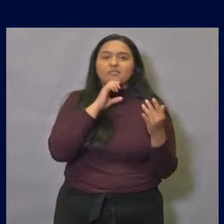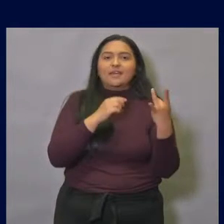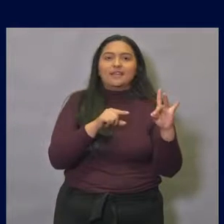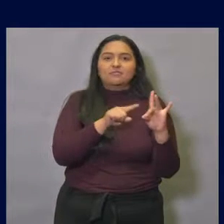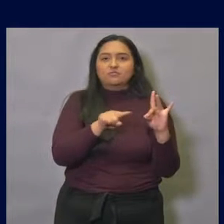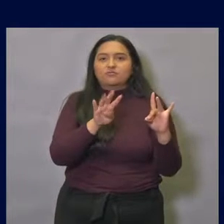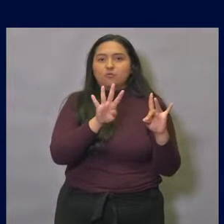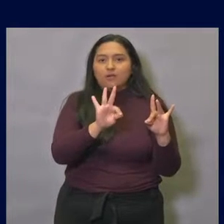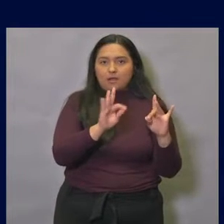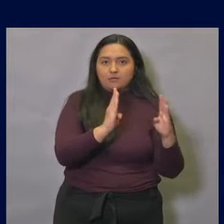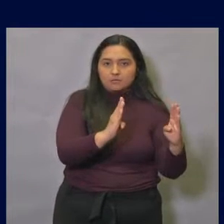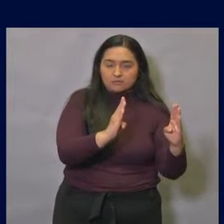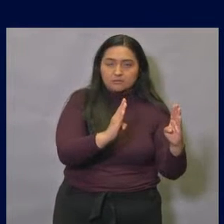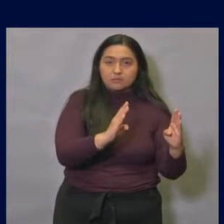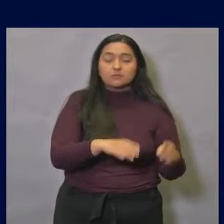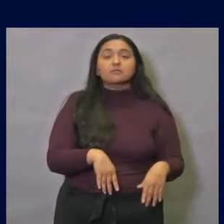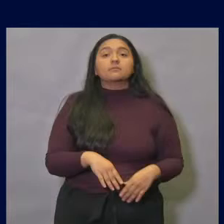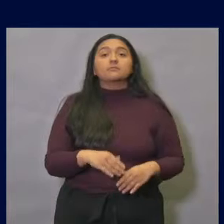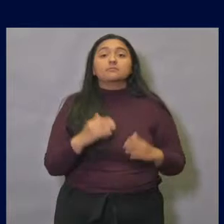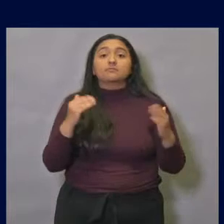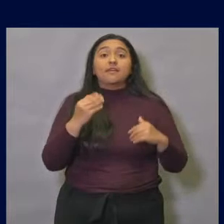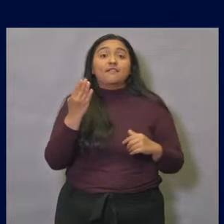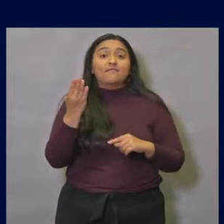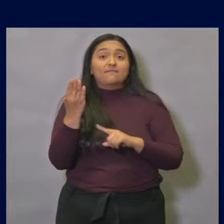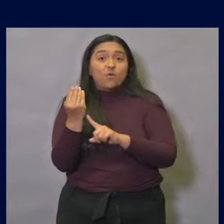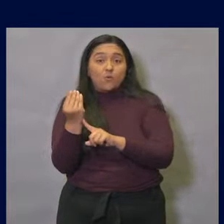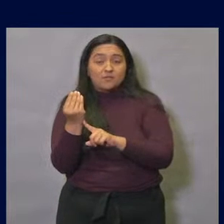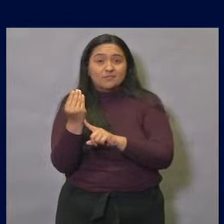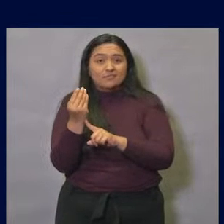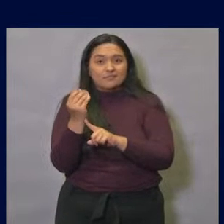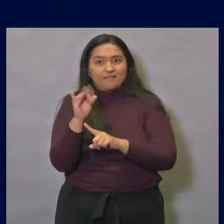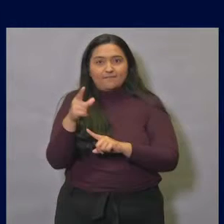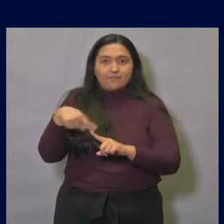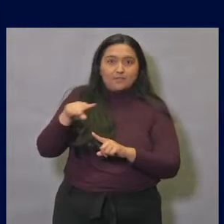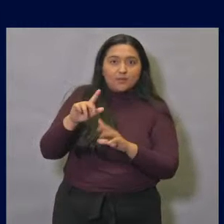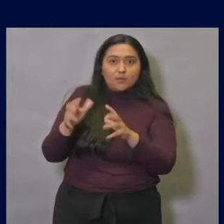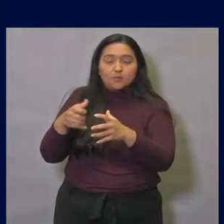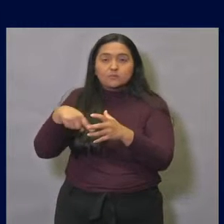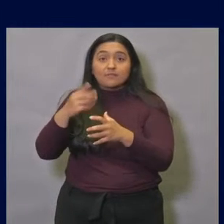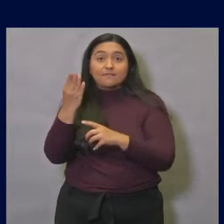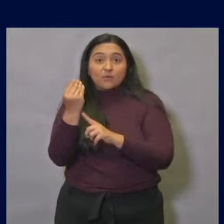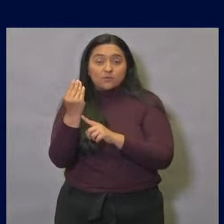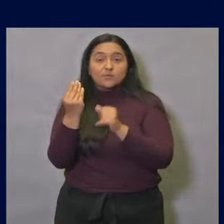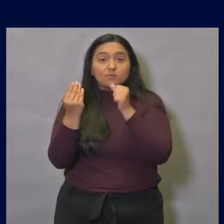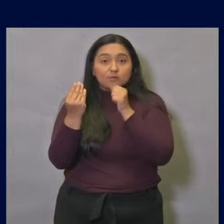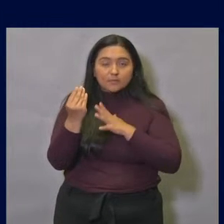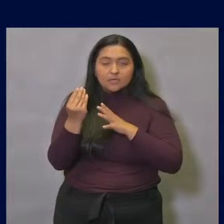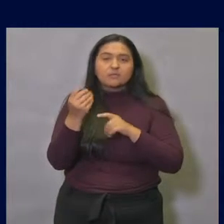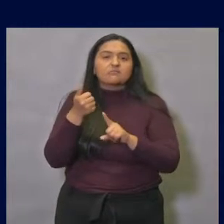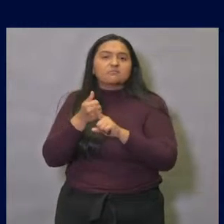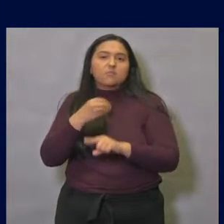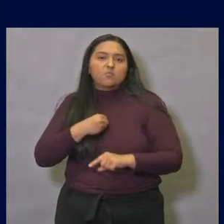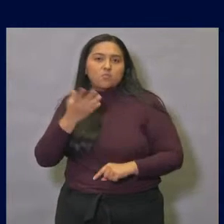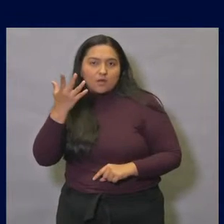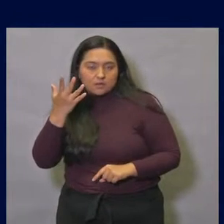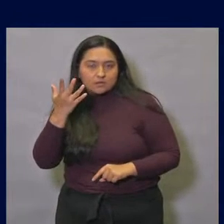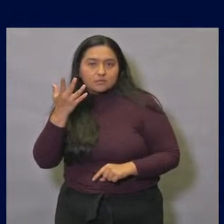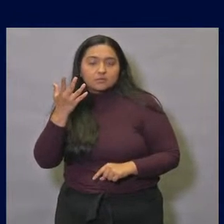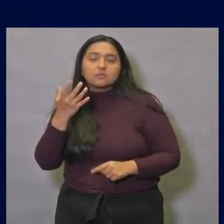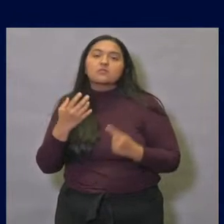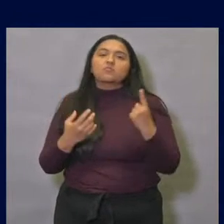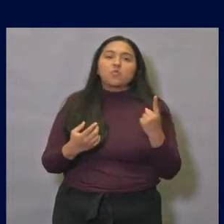edad. 14 de las mujeres que desarrollaron este problema de coagulación eran blancas, una